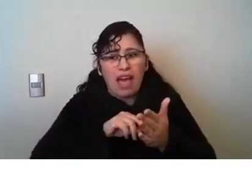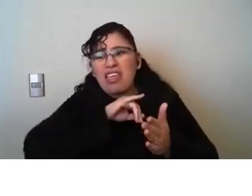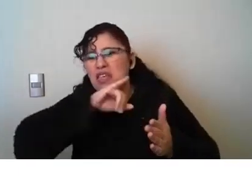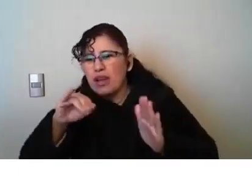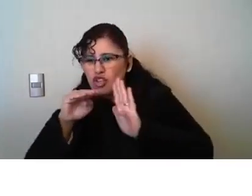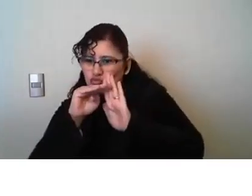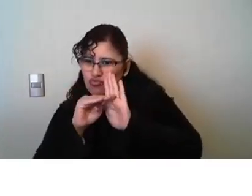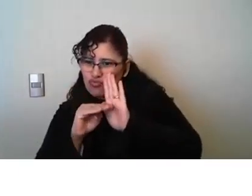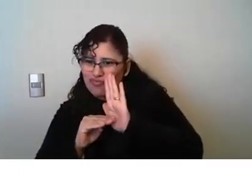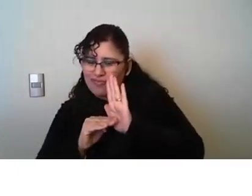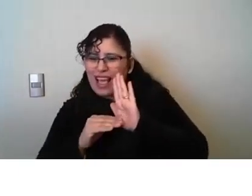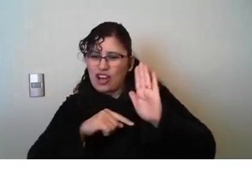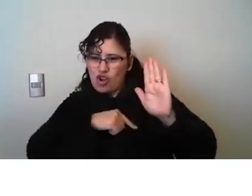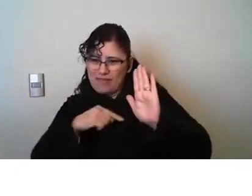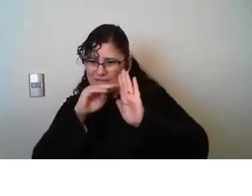grupo